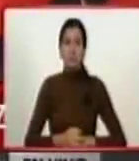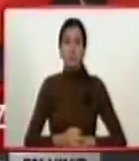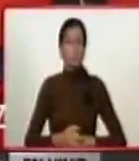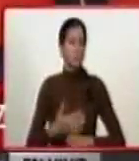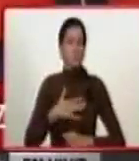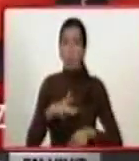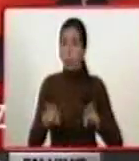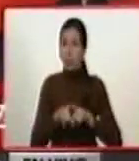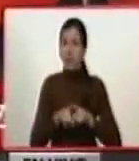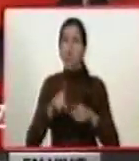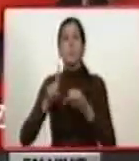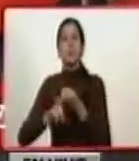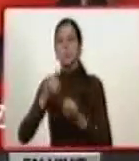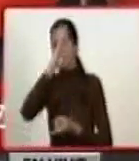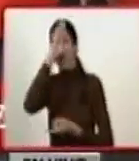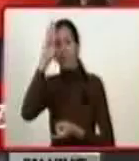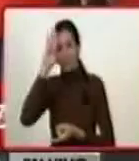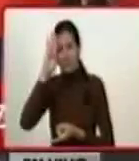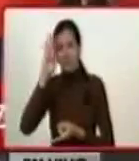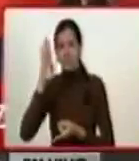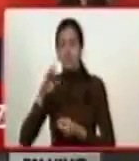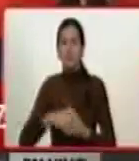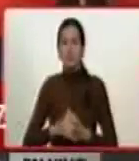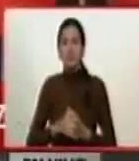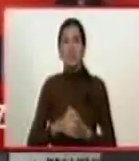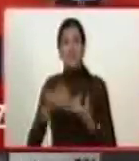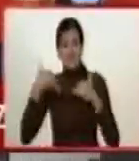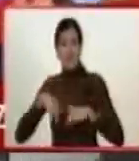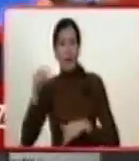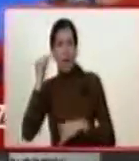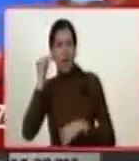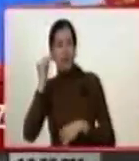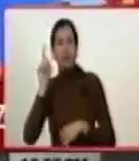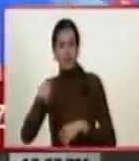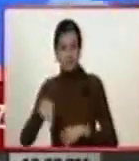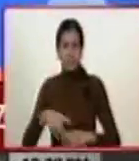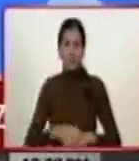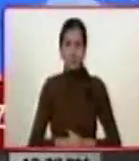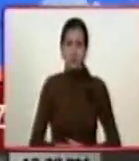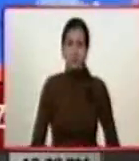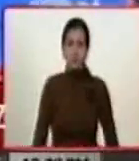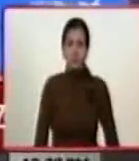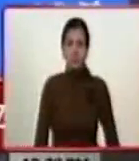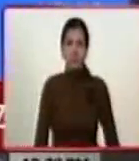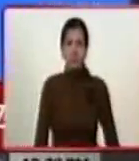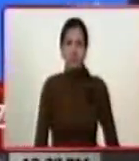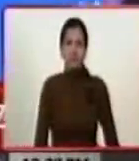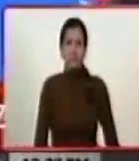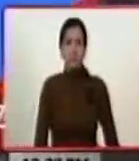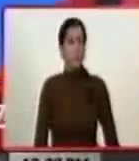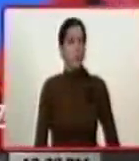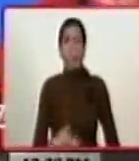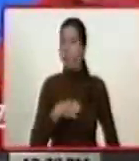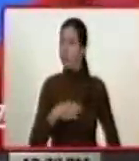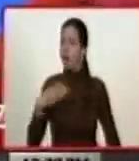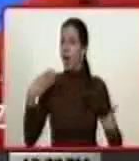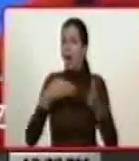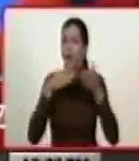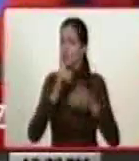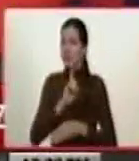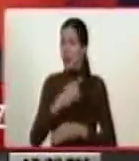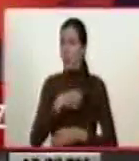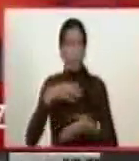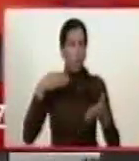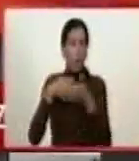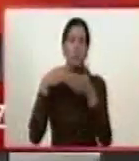con Marlen Contreras su esposa y con danielita cabello su hija no podrá compatriota